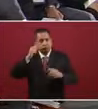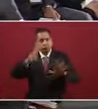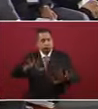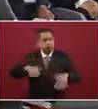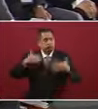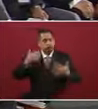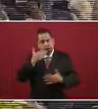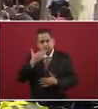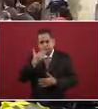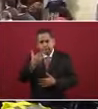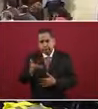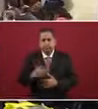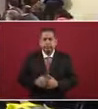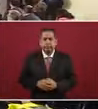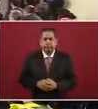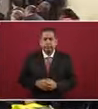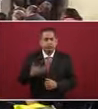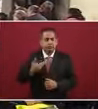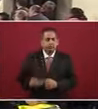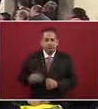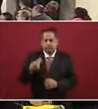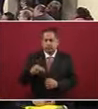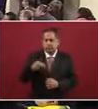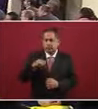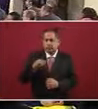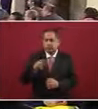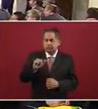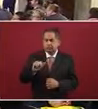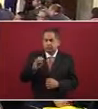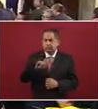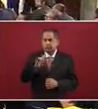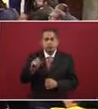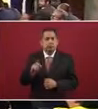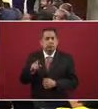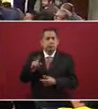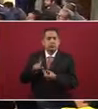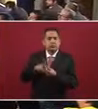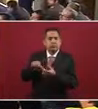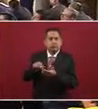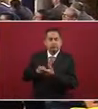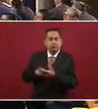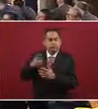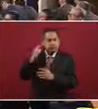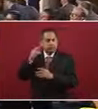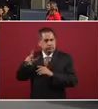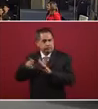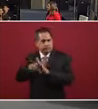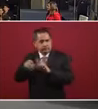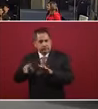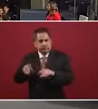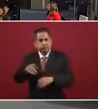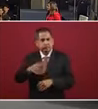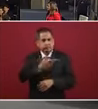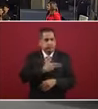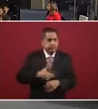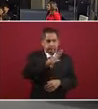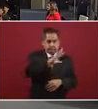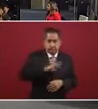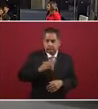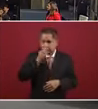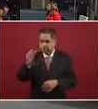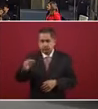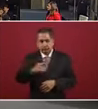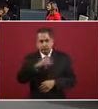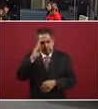señor presidente. Soy María Elizabeth Bello Caro, vengo de la Nueva Joya Radio y el saludo también del presidente, el señor